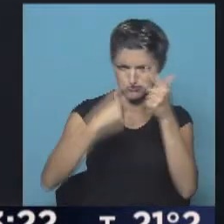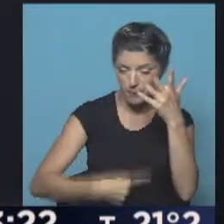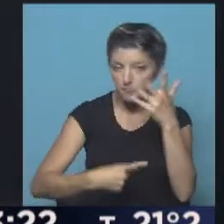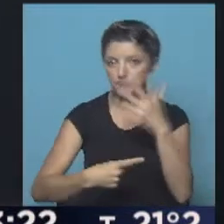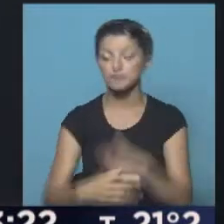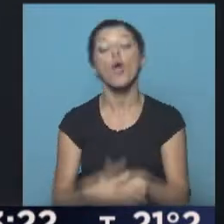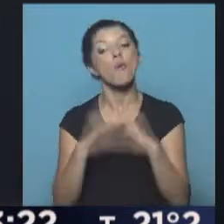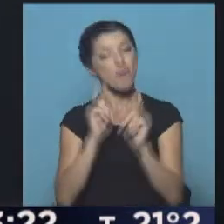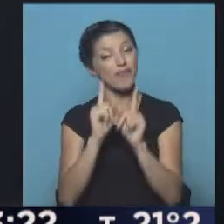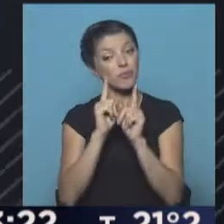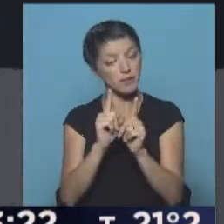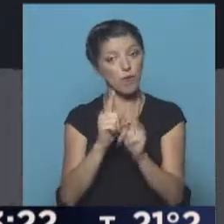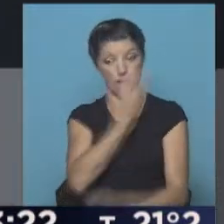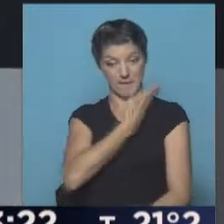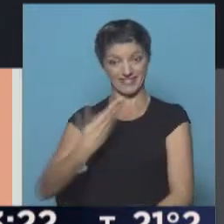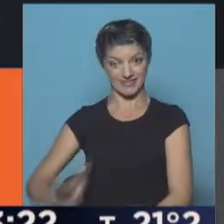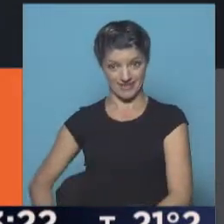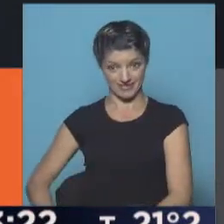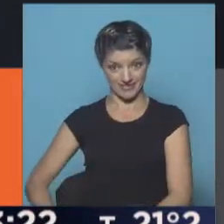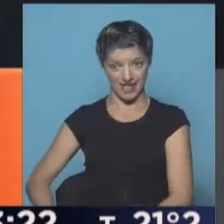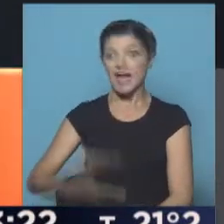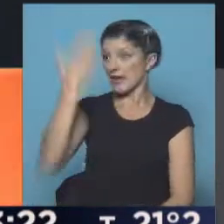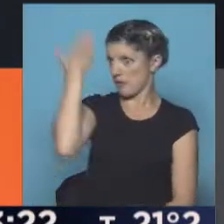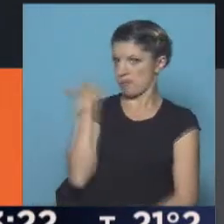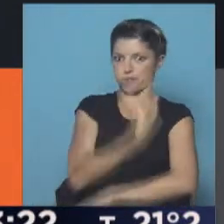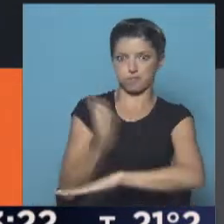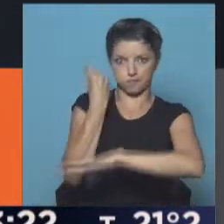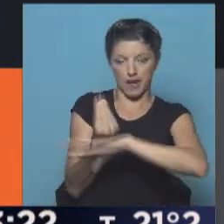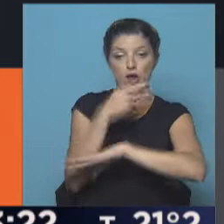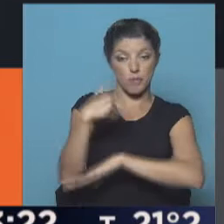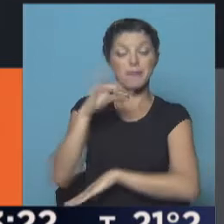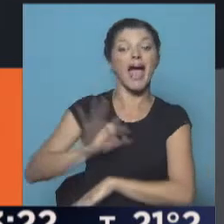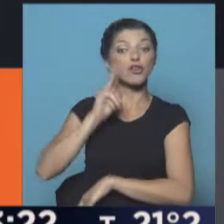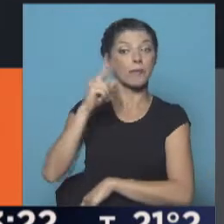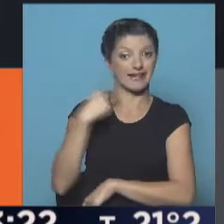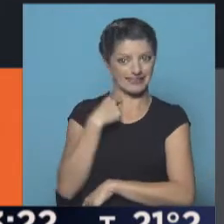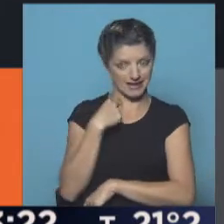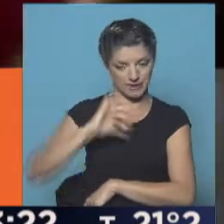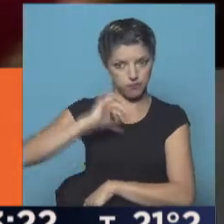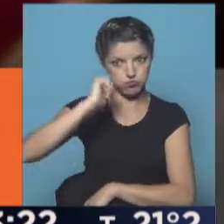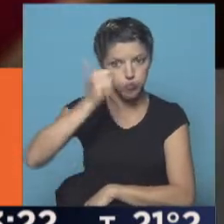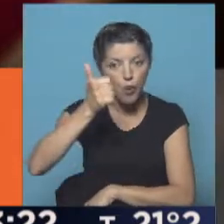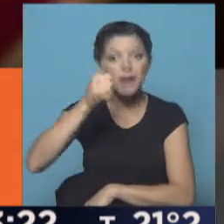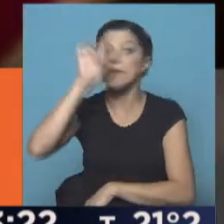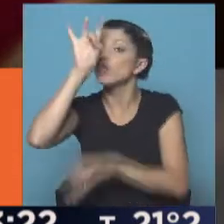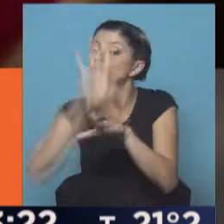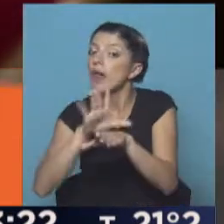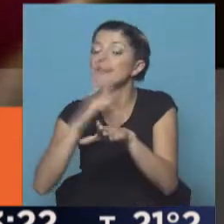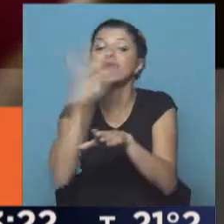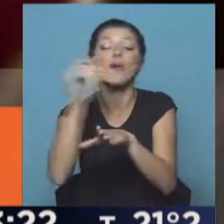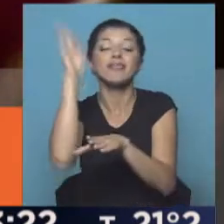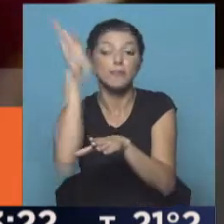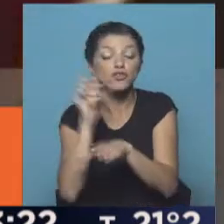eso, Michelle Bachelet, quien ganó las elecciones presidenciales de noviembre de 2013 con una presencia electoral de solo